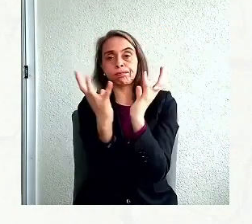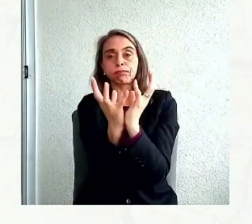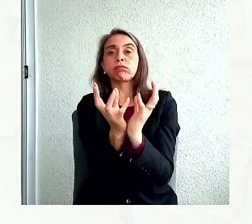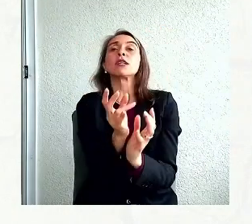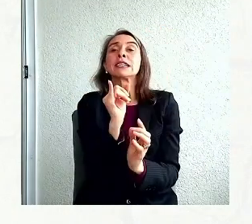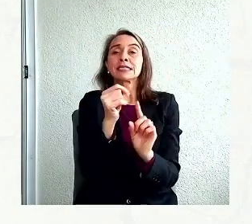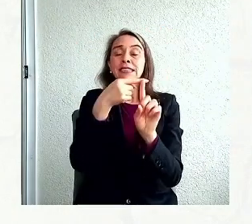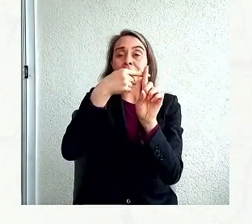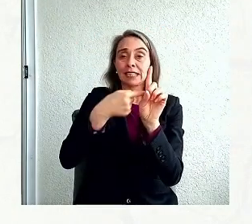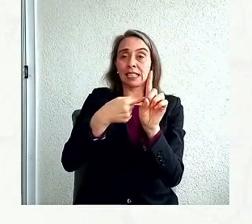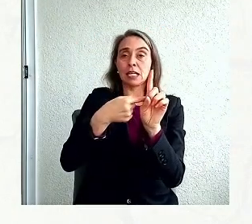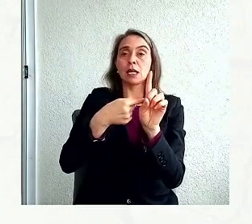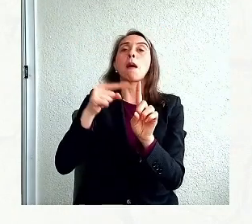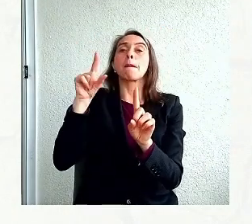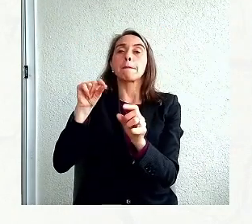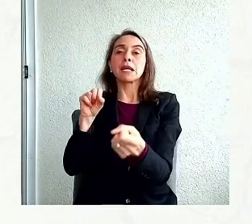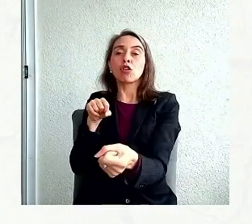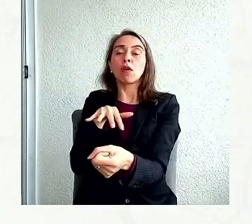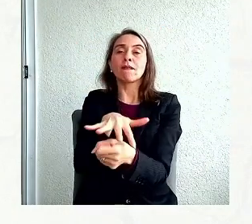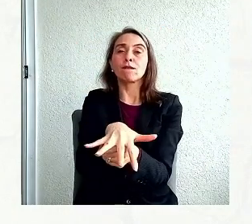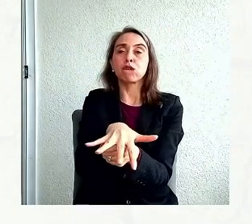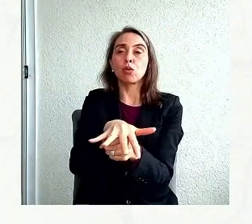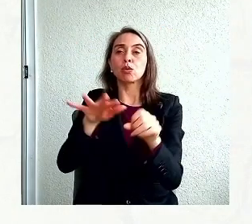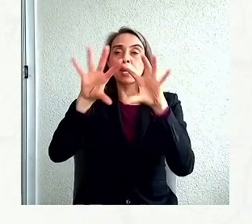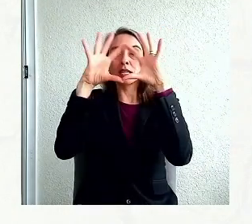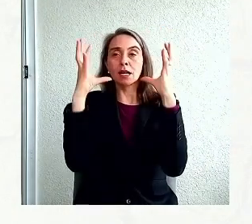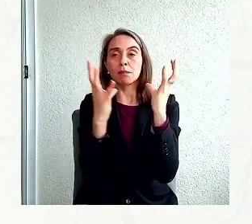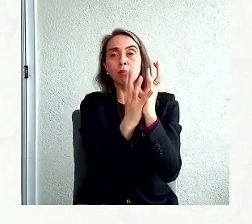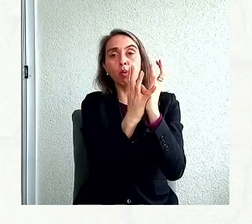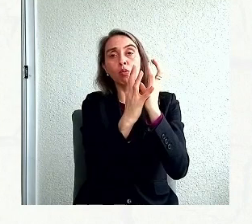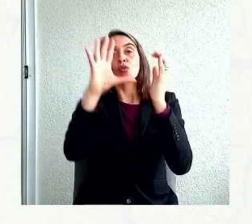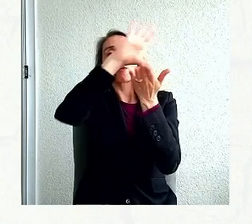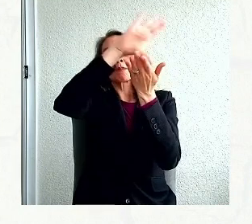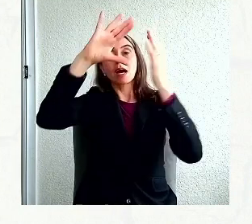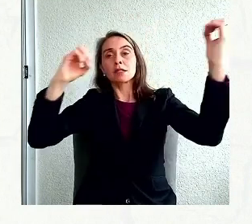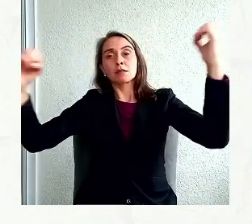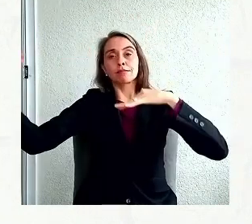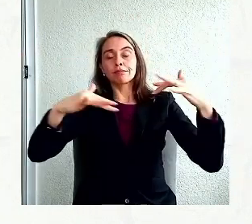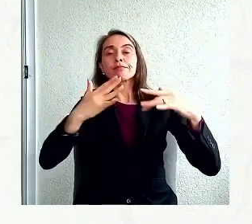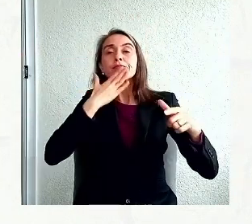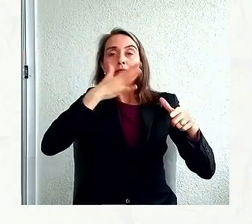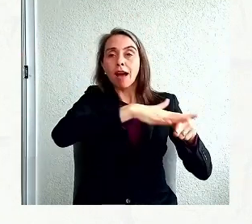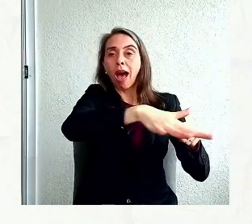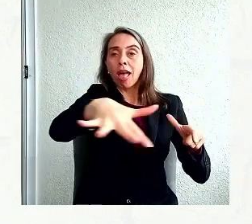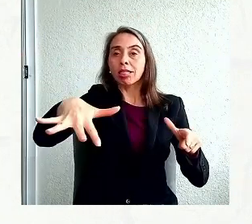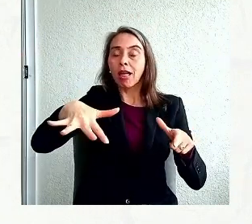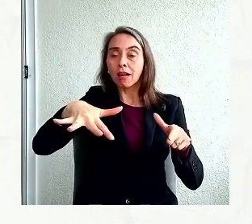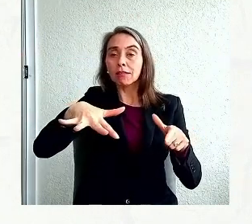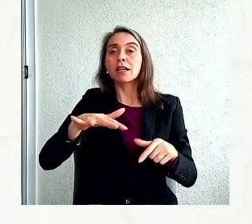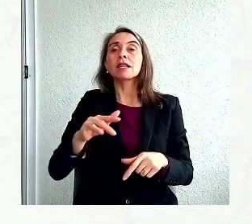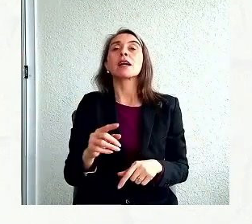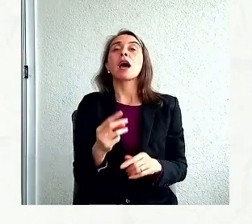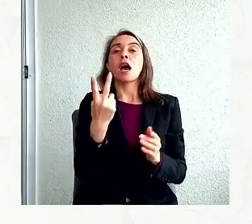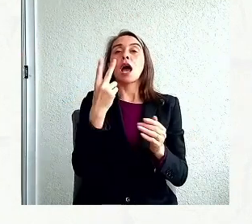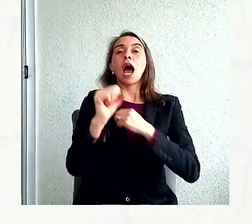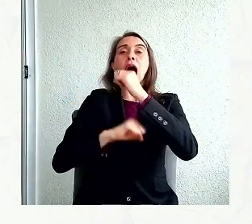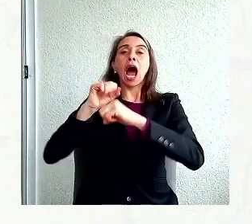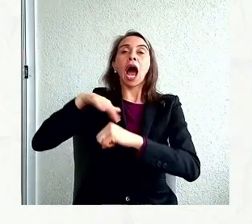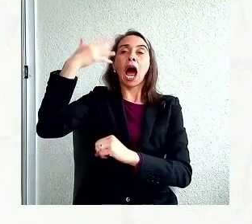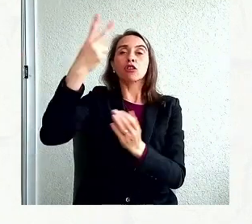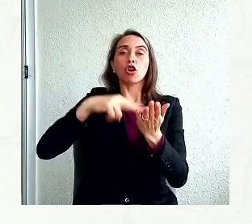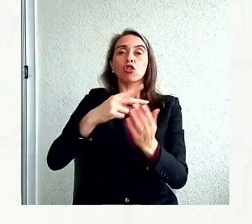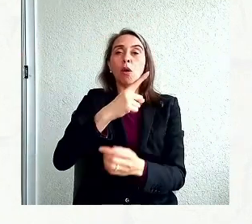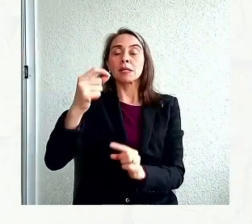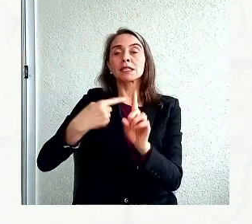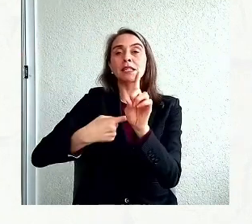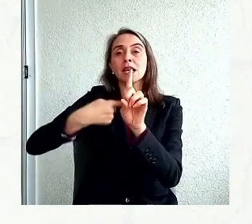en la Antártica. Por ejemplo, la temperatura al 2100 subiría más o menos 1 grado, la contribución